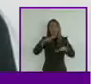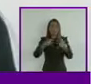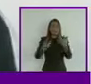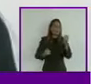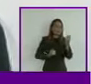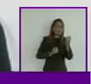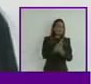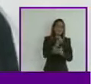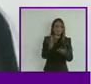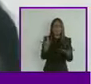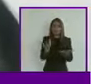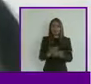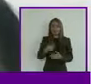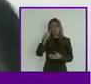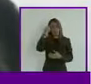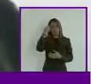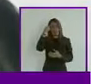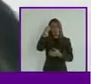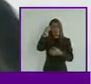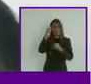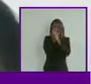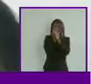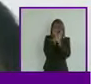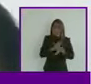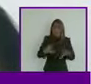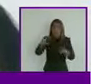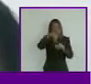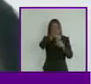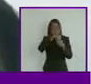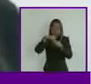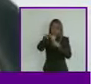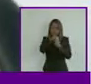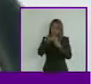frustración, saturamos nuestro cerebro de mucha información